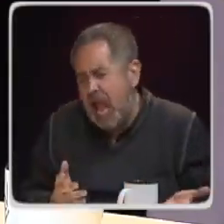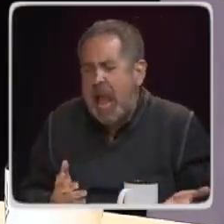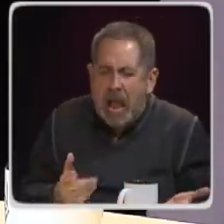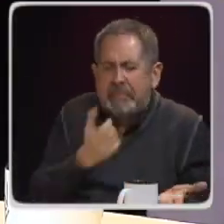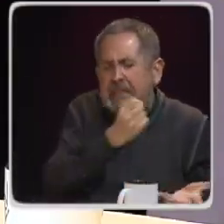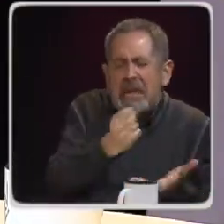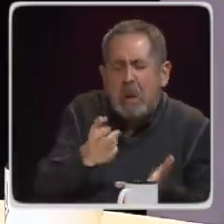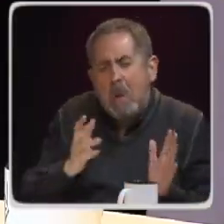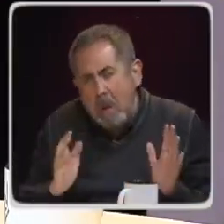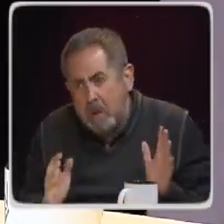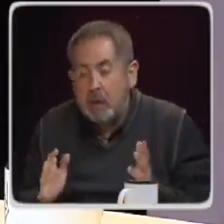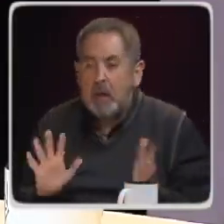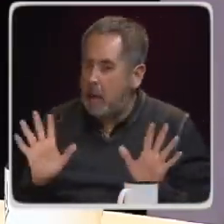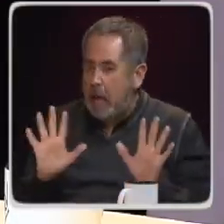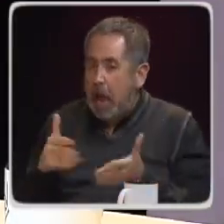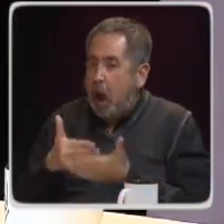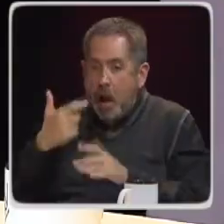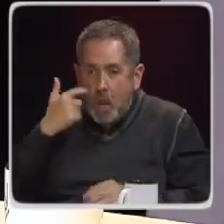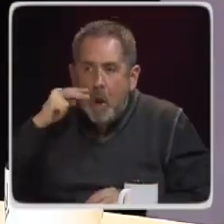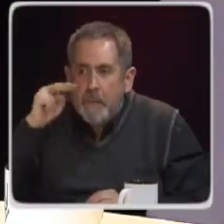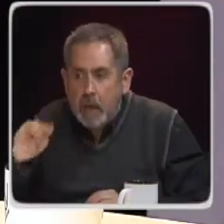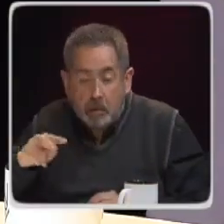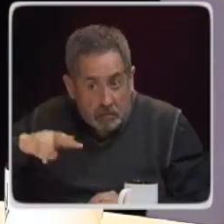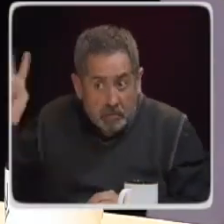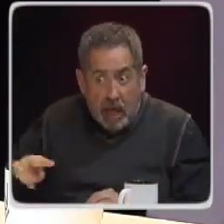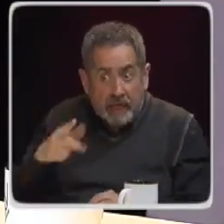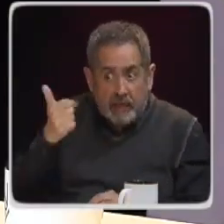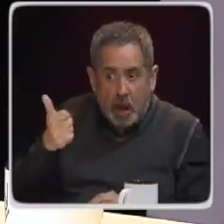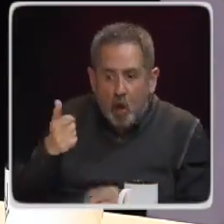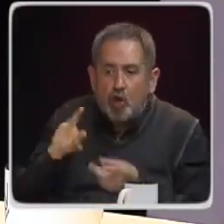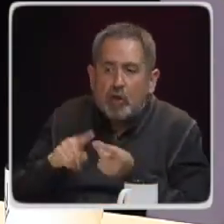la Corte y que ahora la diputada nos recordaba?